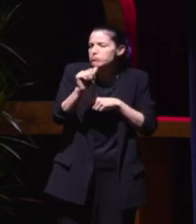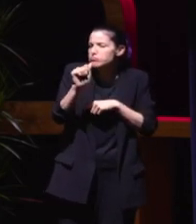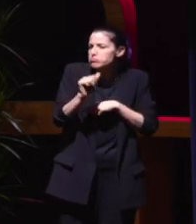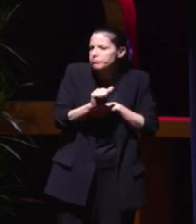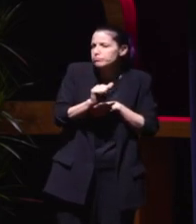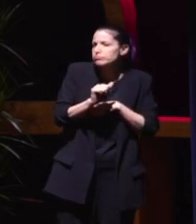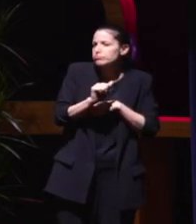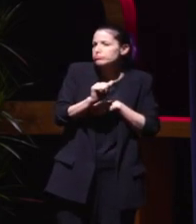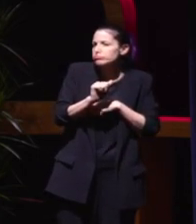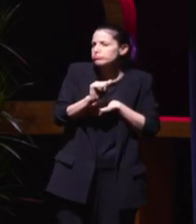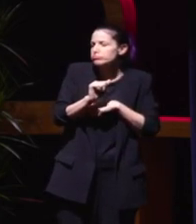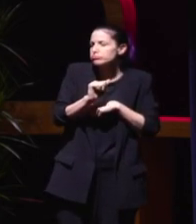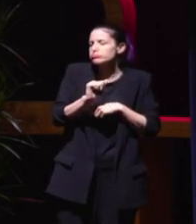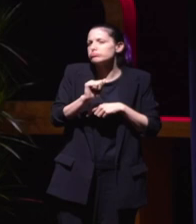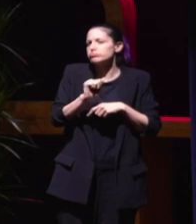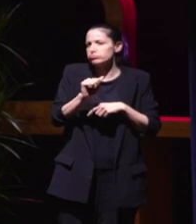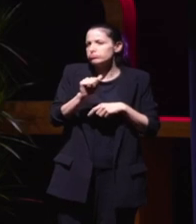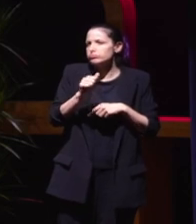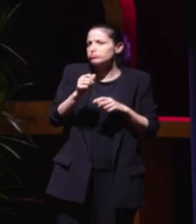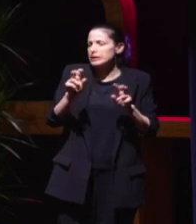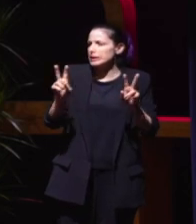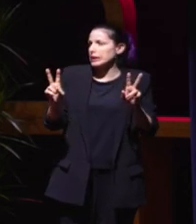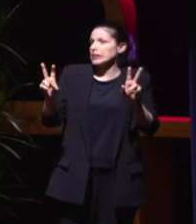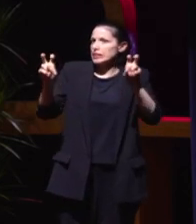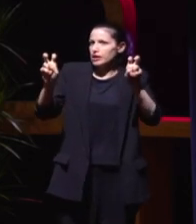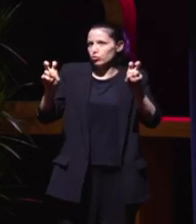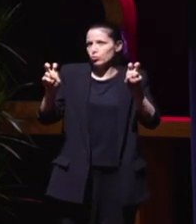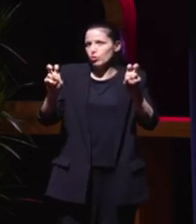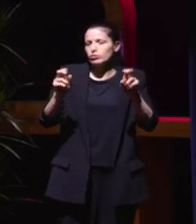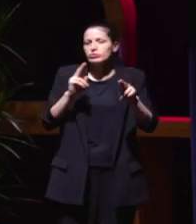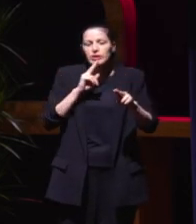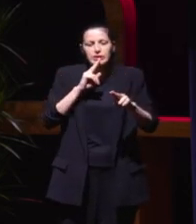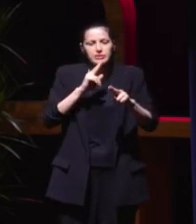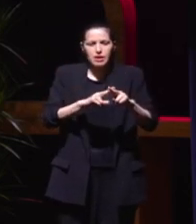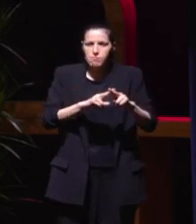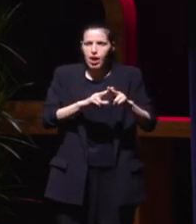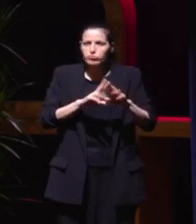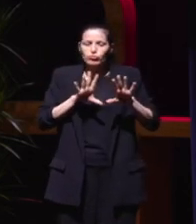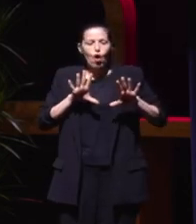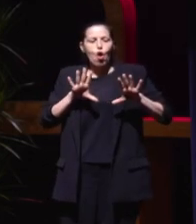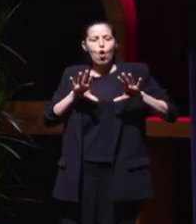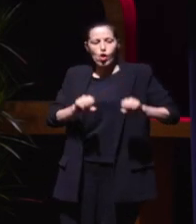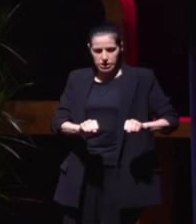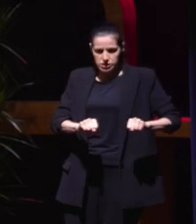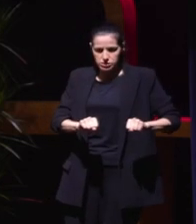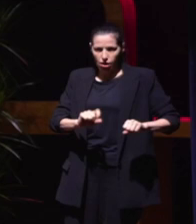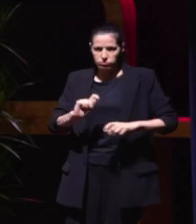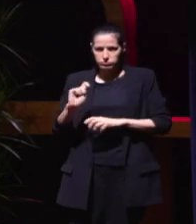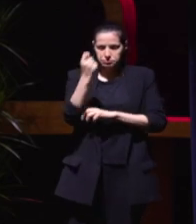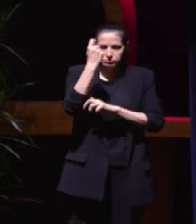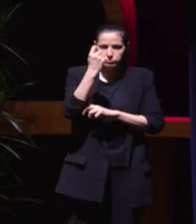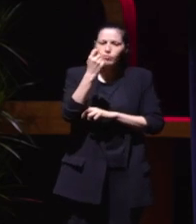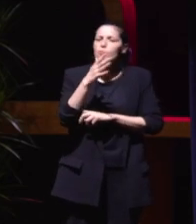reconquista pues no es una conquista en toda regla es una tierra que existe que está poblada